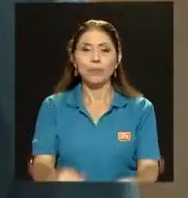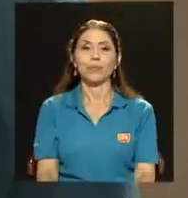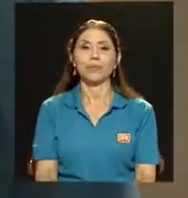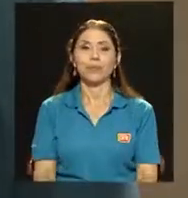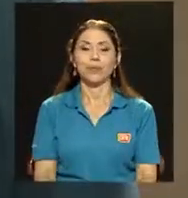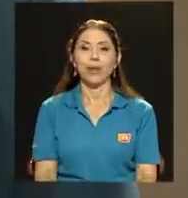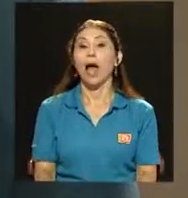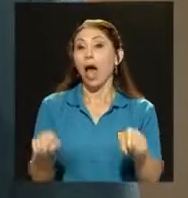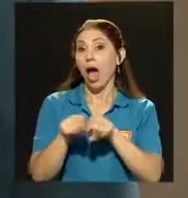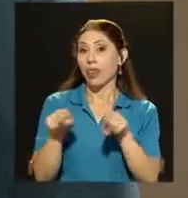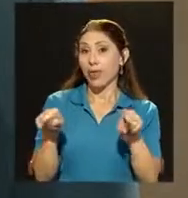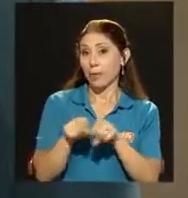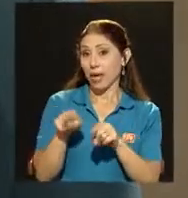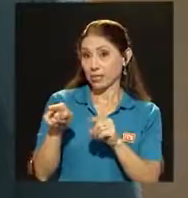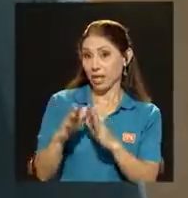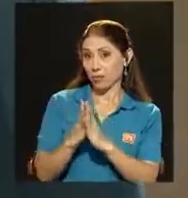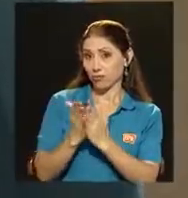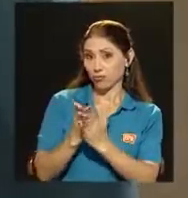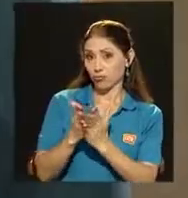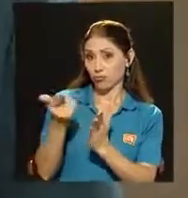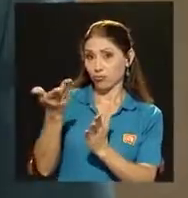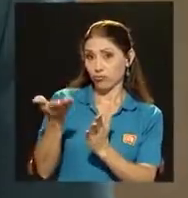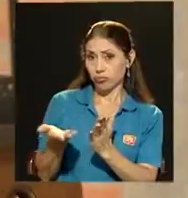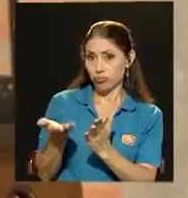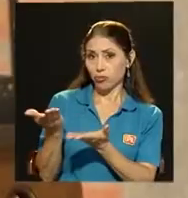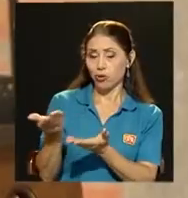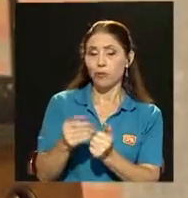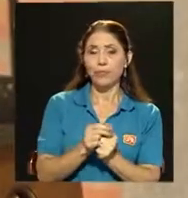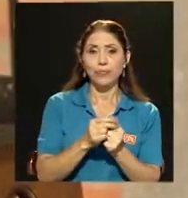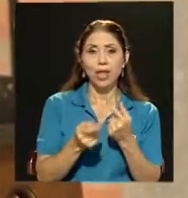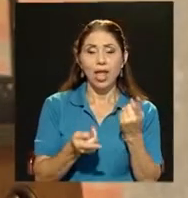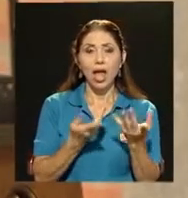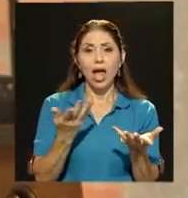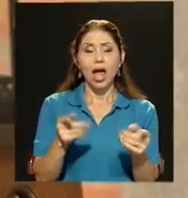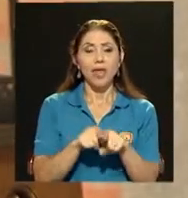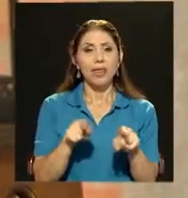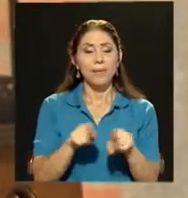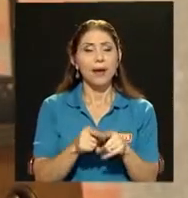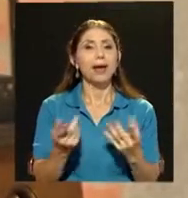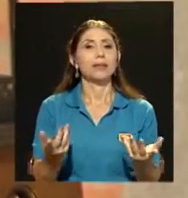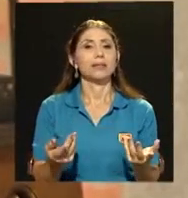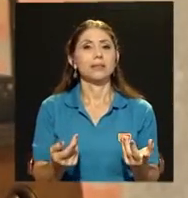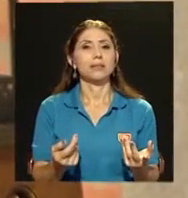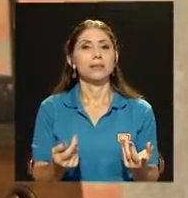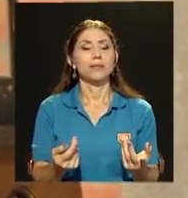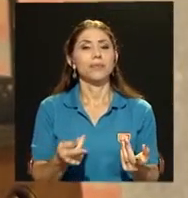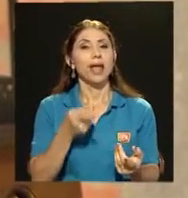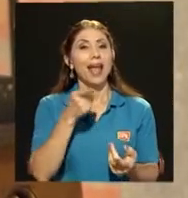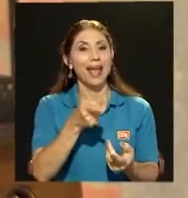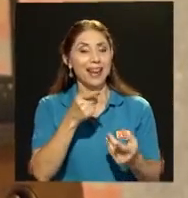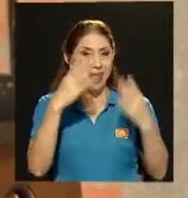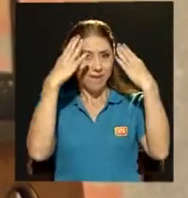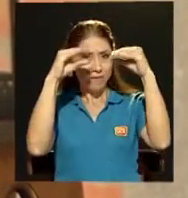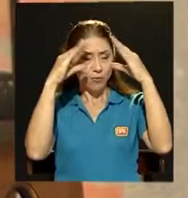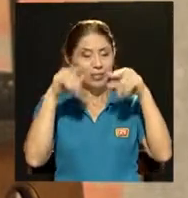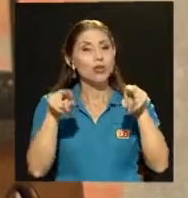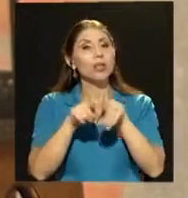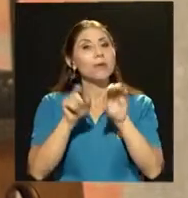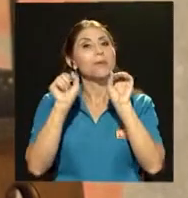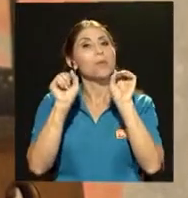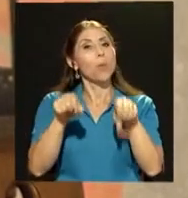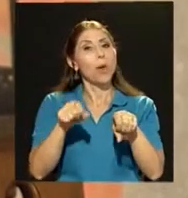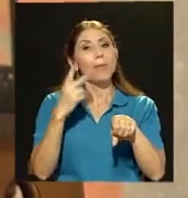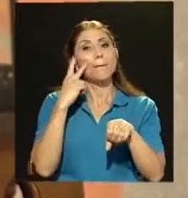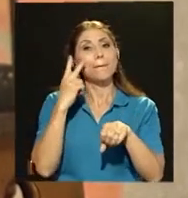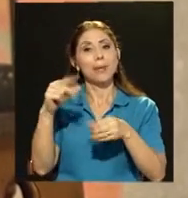Además del documento físico que usted tiene en sus manos, la información está en la página